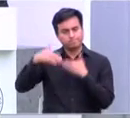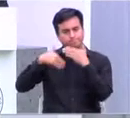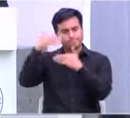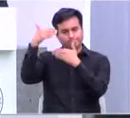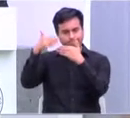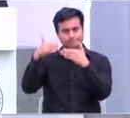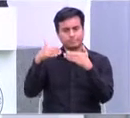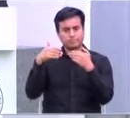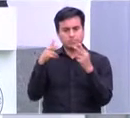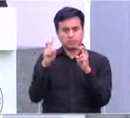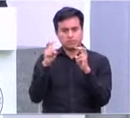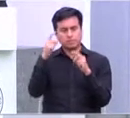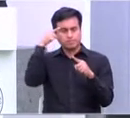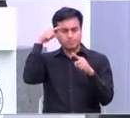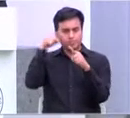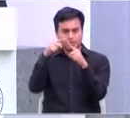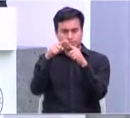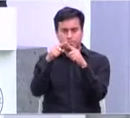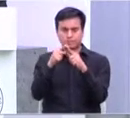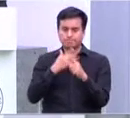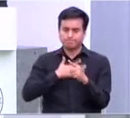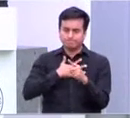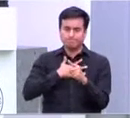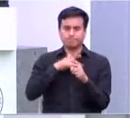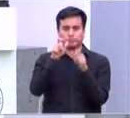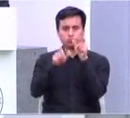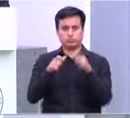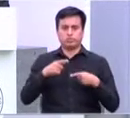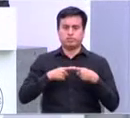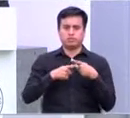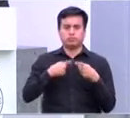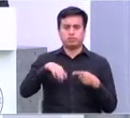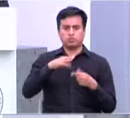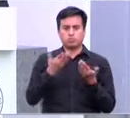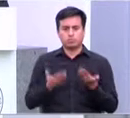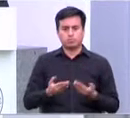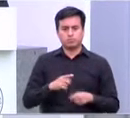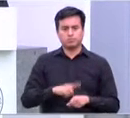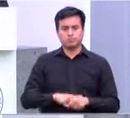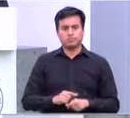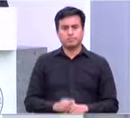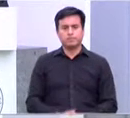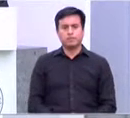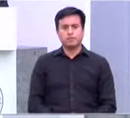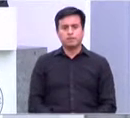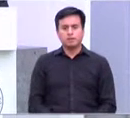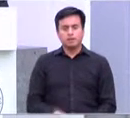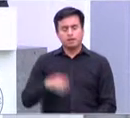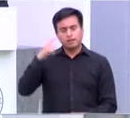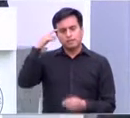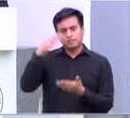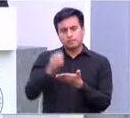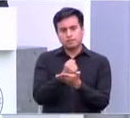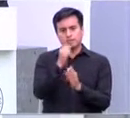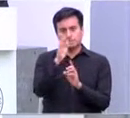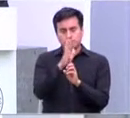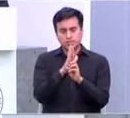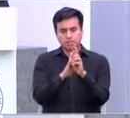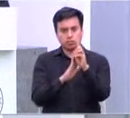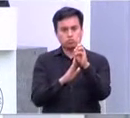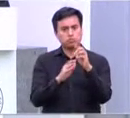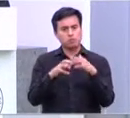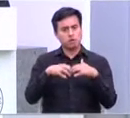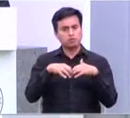entre las metas más anhelada por la sociedad de nuestro tiempo alcanzar un desarrollo